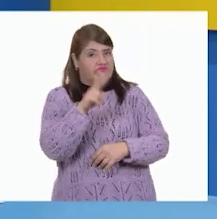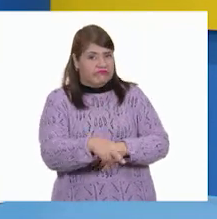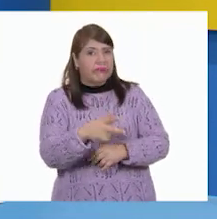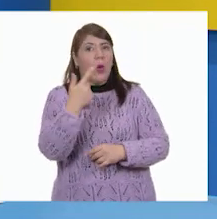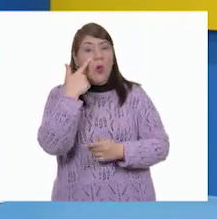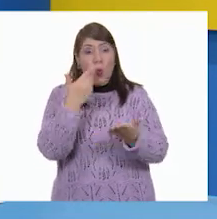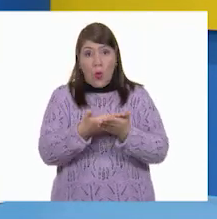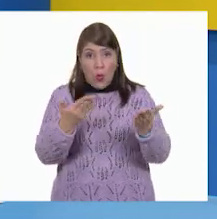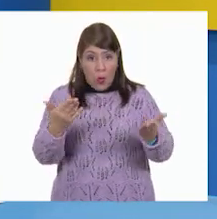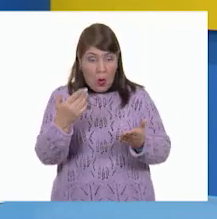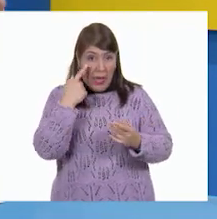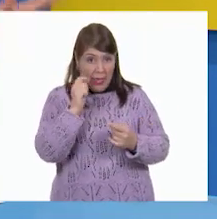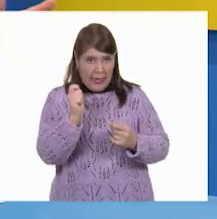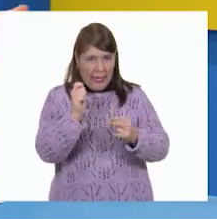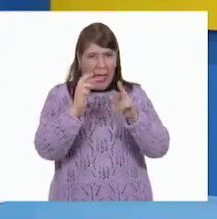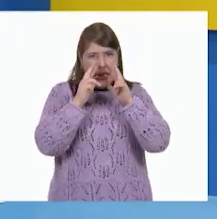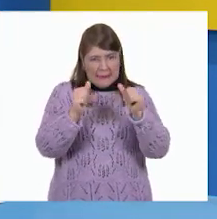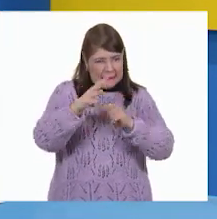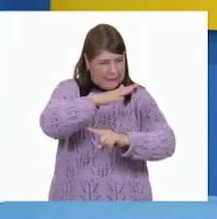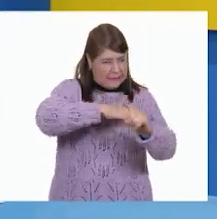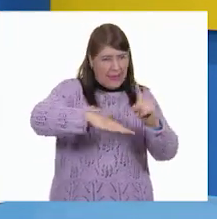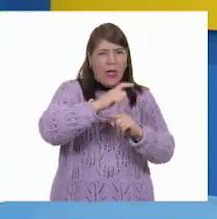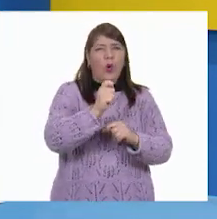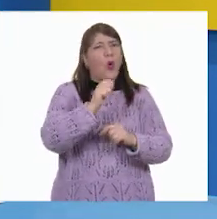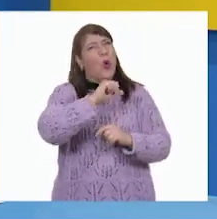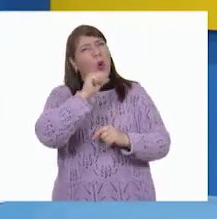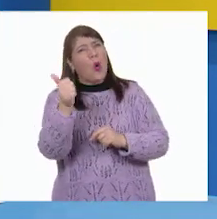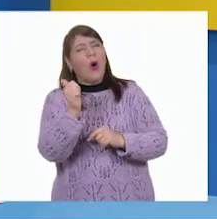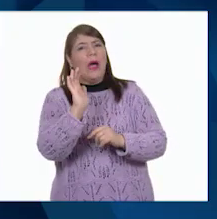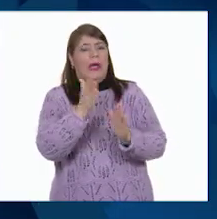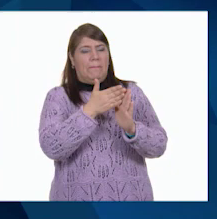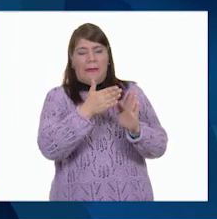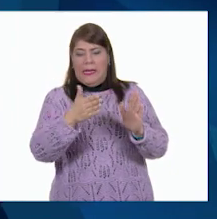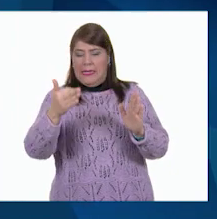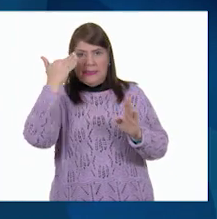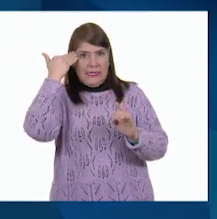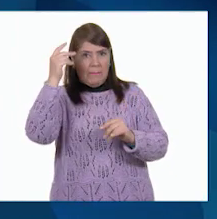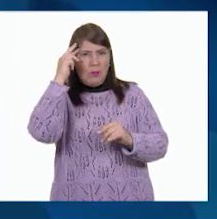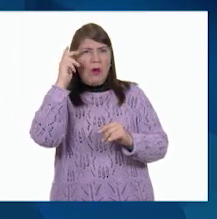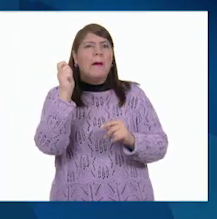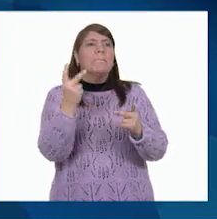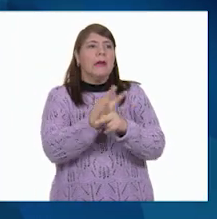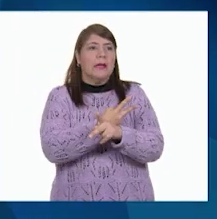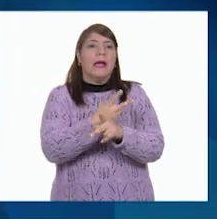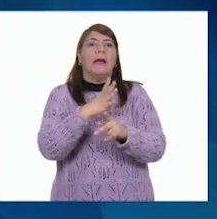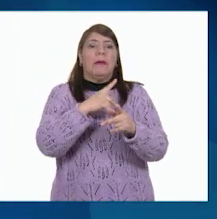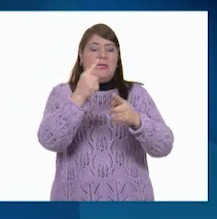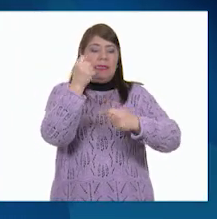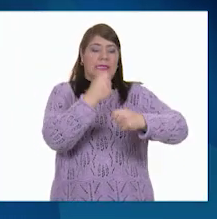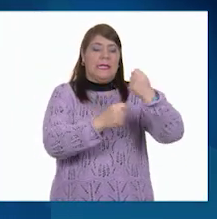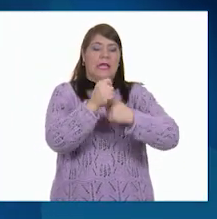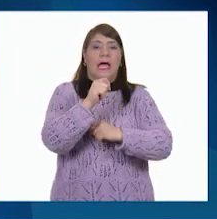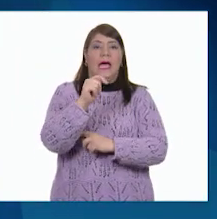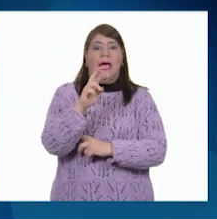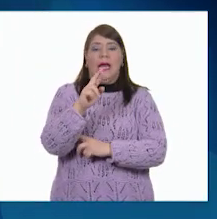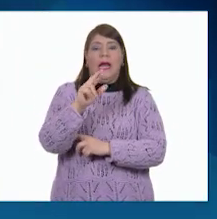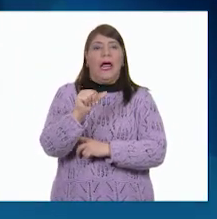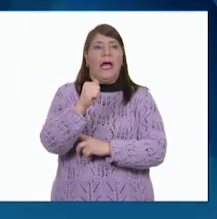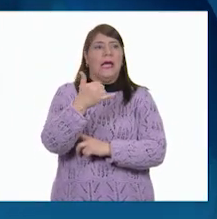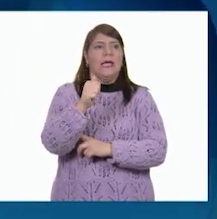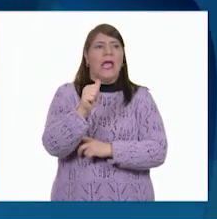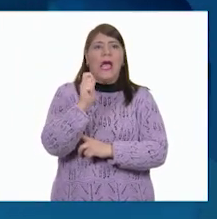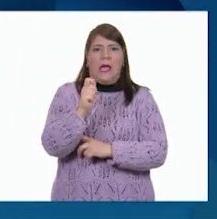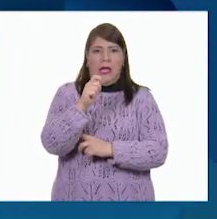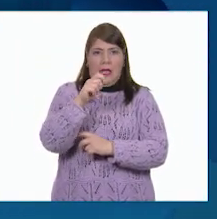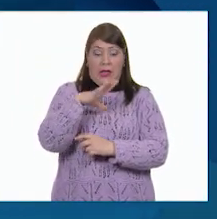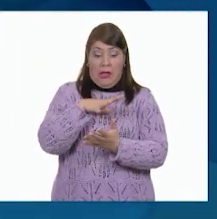que hablamos de haciendas, otra práctica que se popularizó en todo el país durante este tiempo fueron las tiendas de raya, que en la